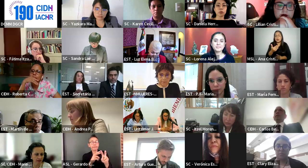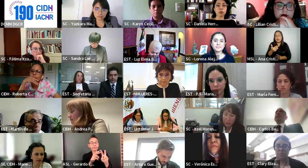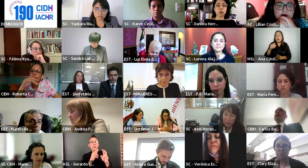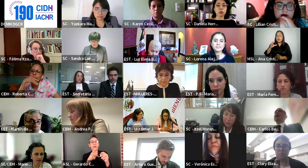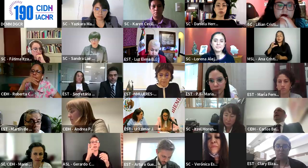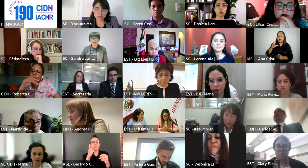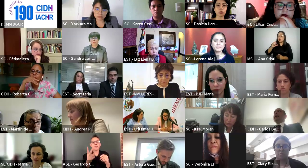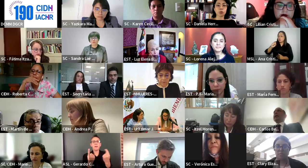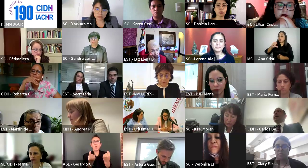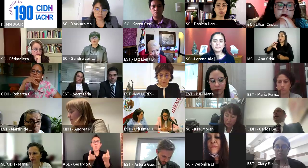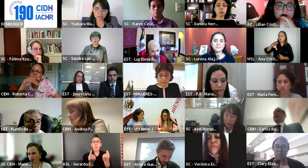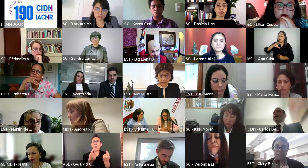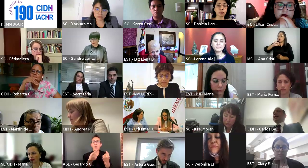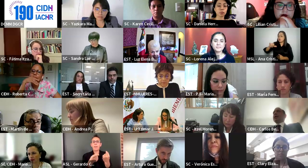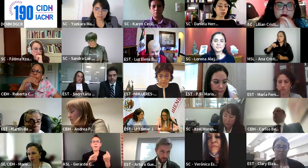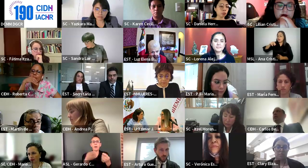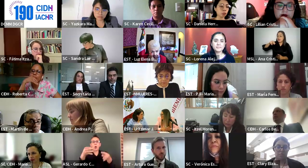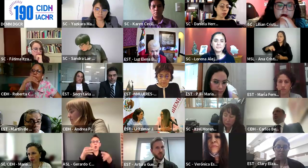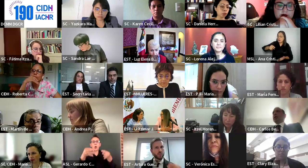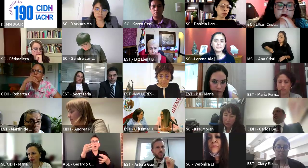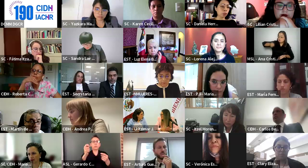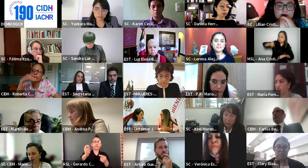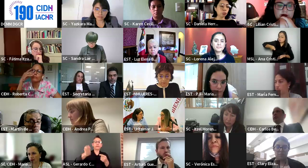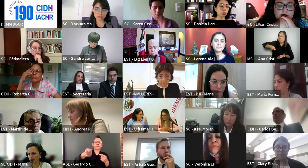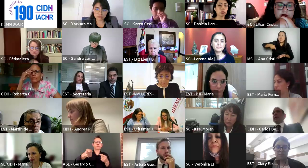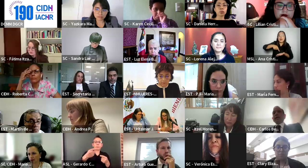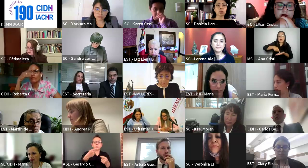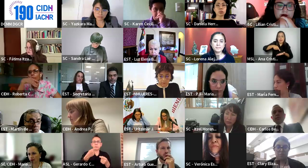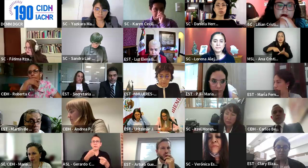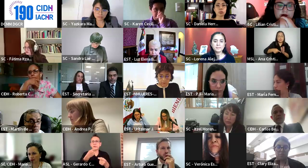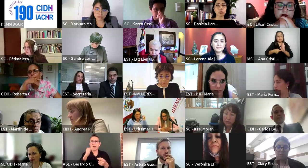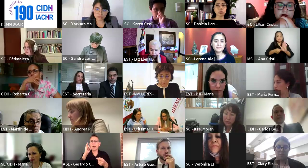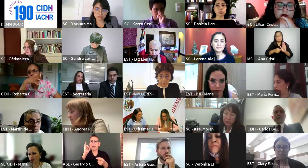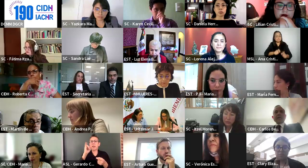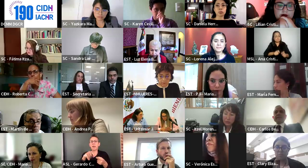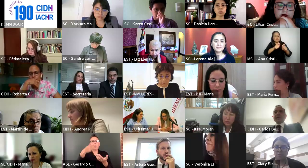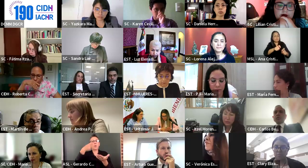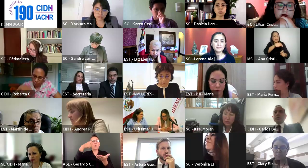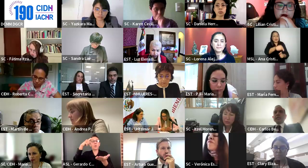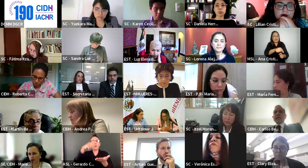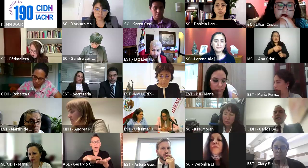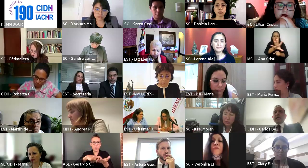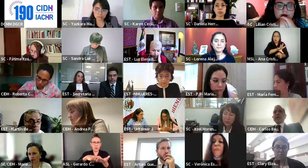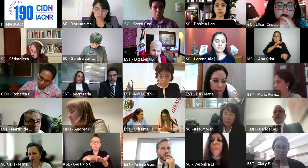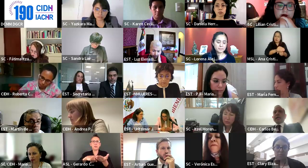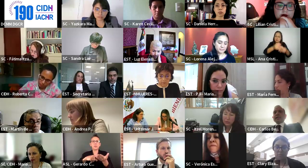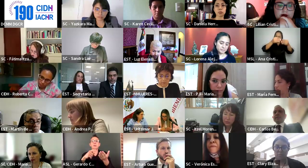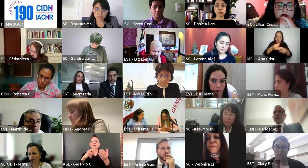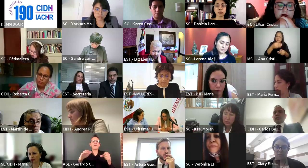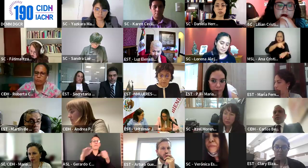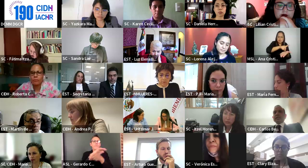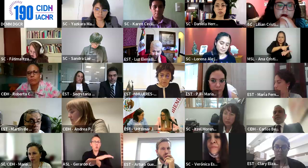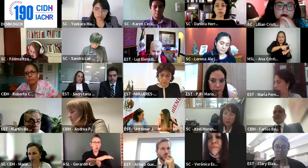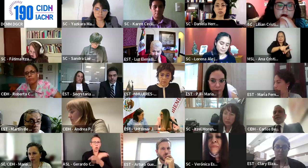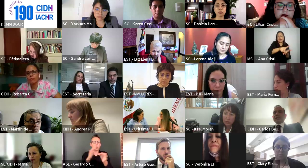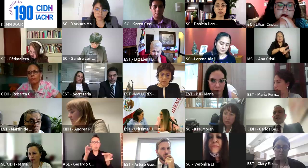Corte Suprema que habla de la concesión o el reconocimiento de plena capacidad jurídica a las